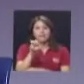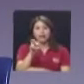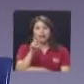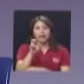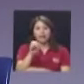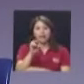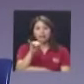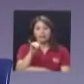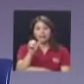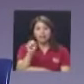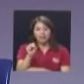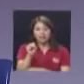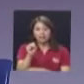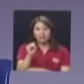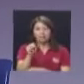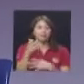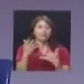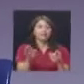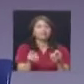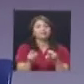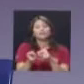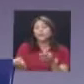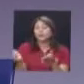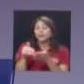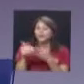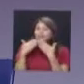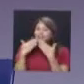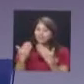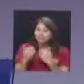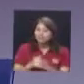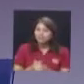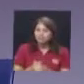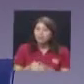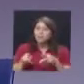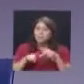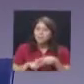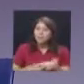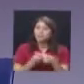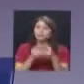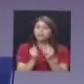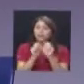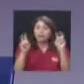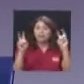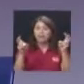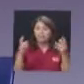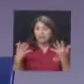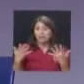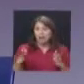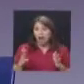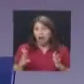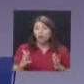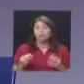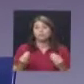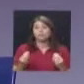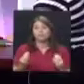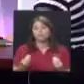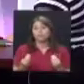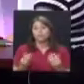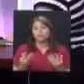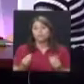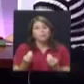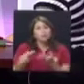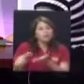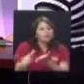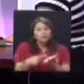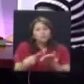muchas gracias de verdad de nuevo les agradezco y empecemos con este tema que ha estado muy en la